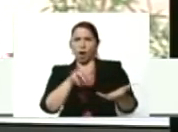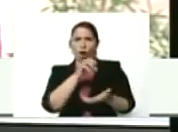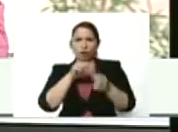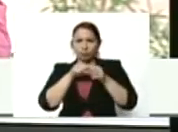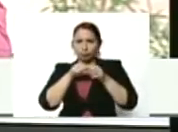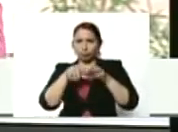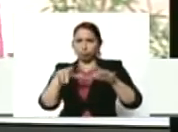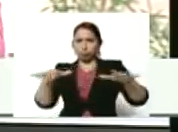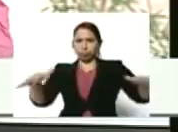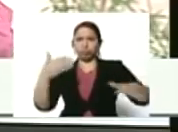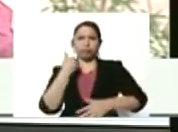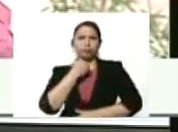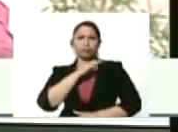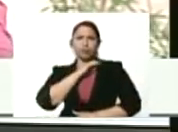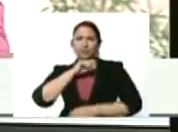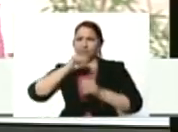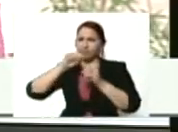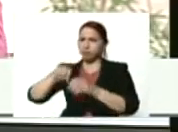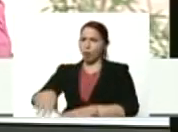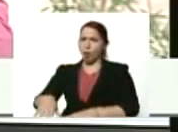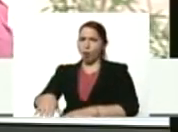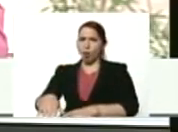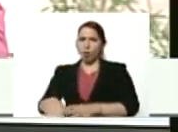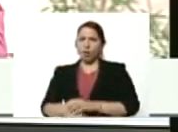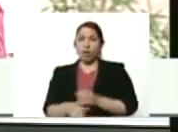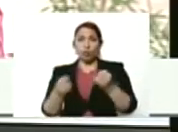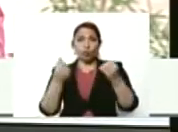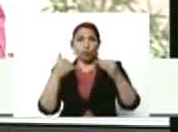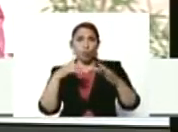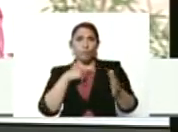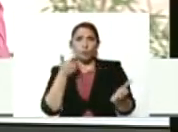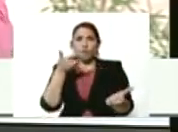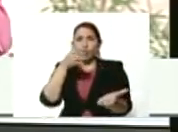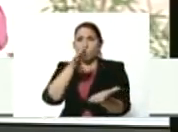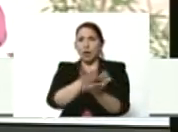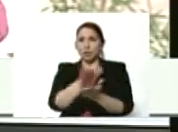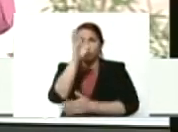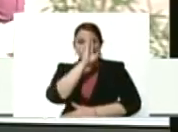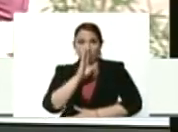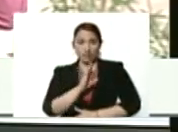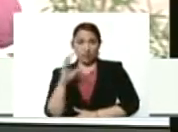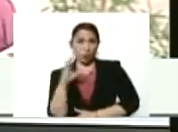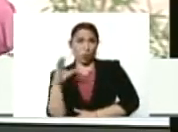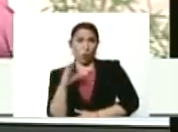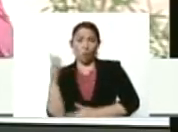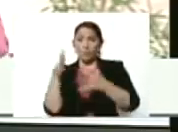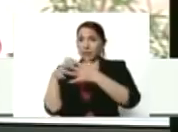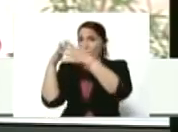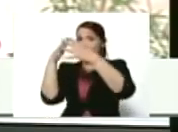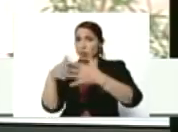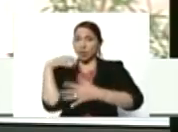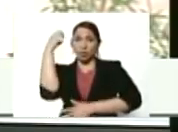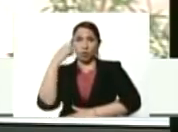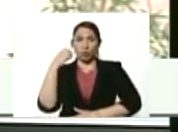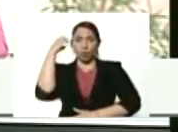la enfermedad, el abandono, el número de fallecidos de Brasil, Colombia, Estados Unidos y